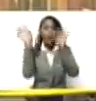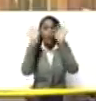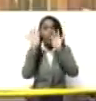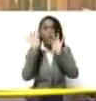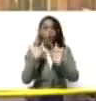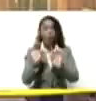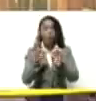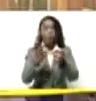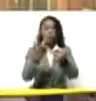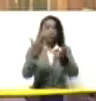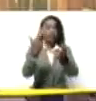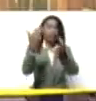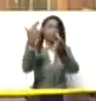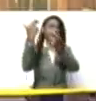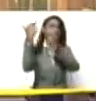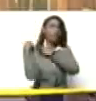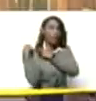2021